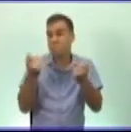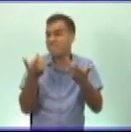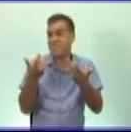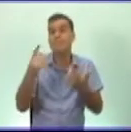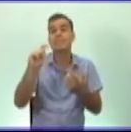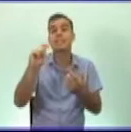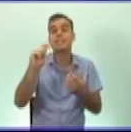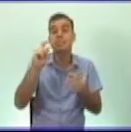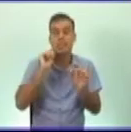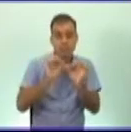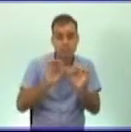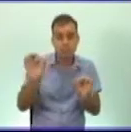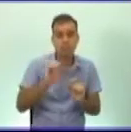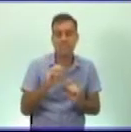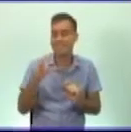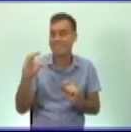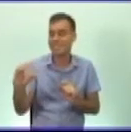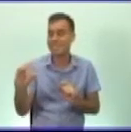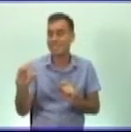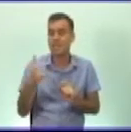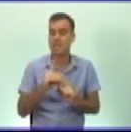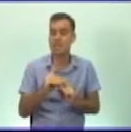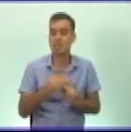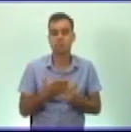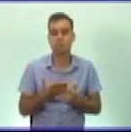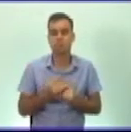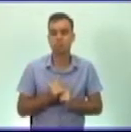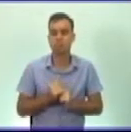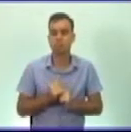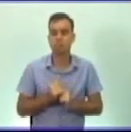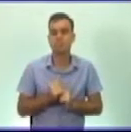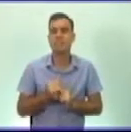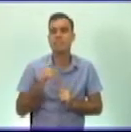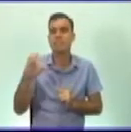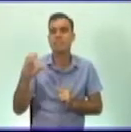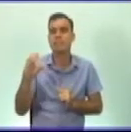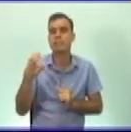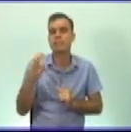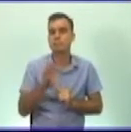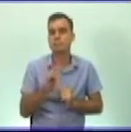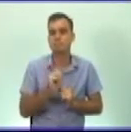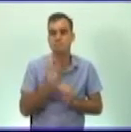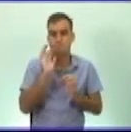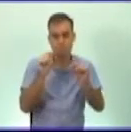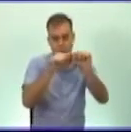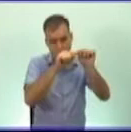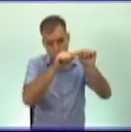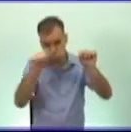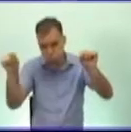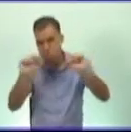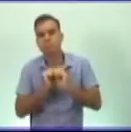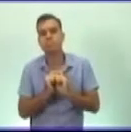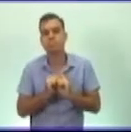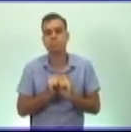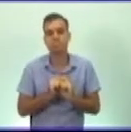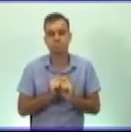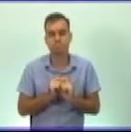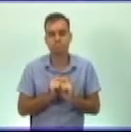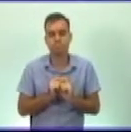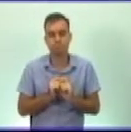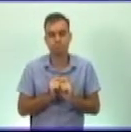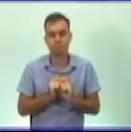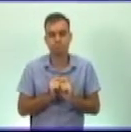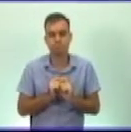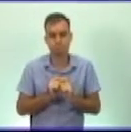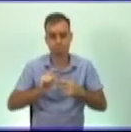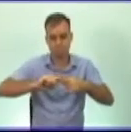hallar la longitud de CD. ¿Cómo? A través de la tangente, ¿verdad? La tangente de ese ángulo que va a ser el cateto opuesto sobre el